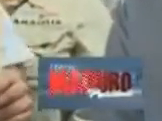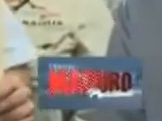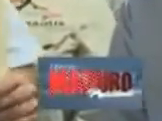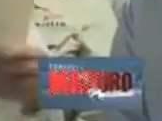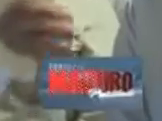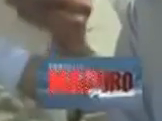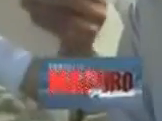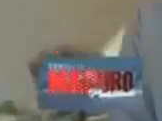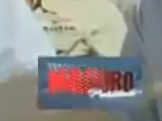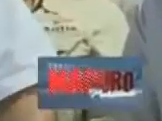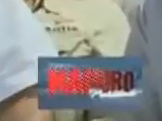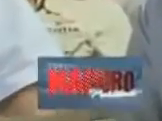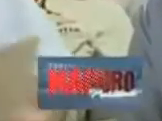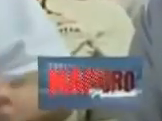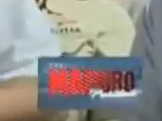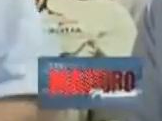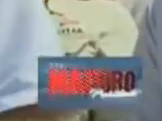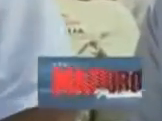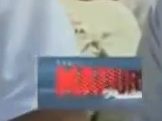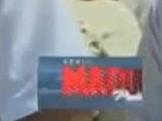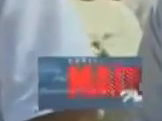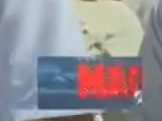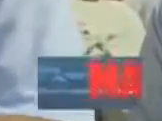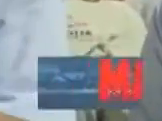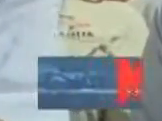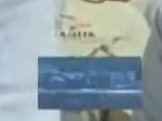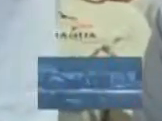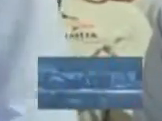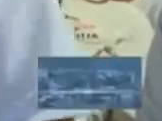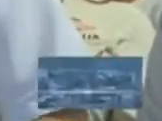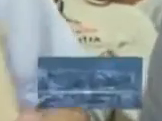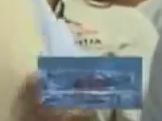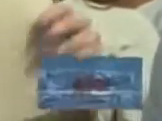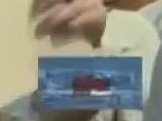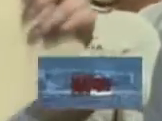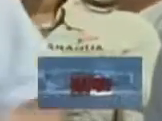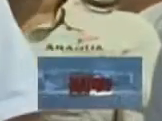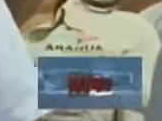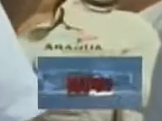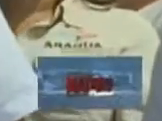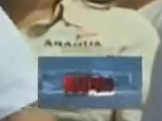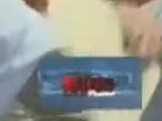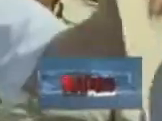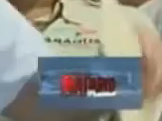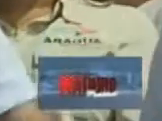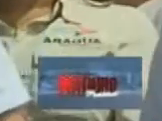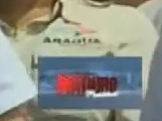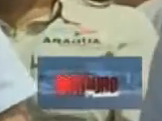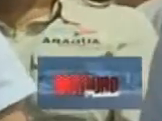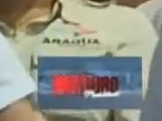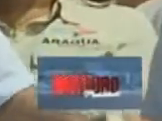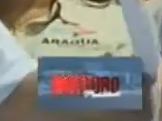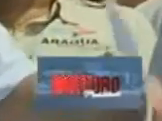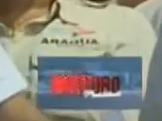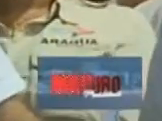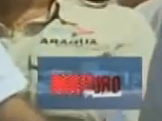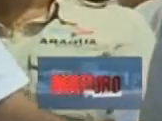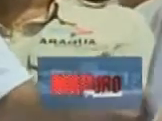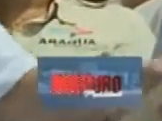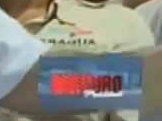pero garantizando de que ese producto hecho con el esfuerzo de nuestros trabajadores llegue